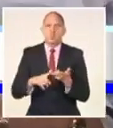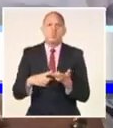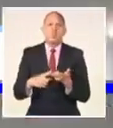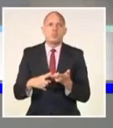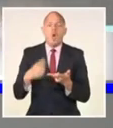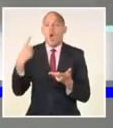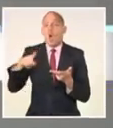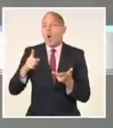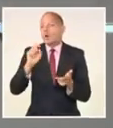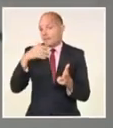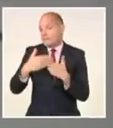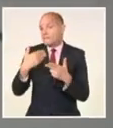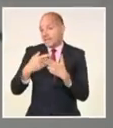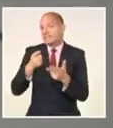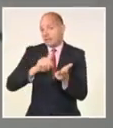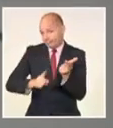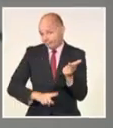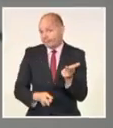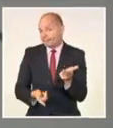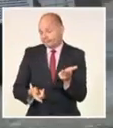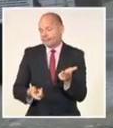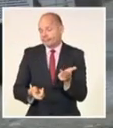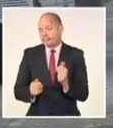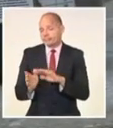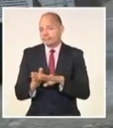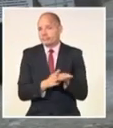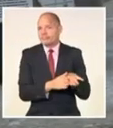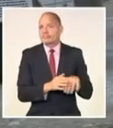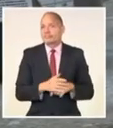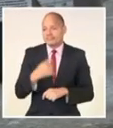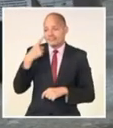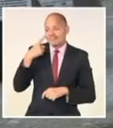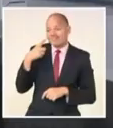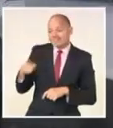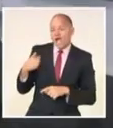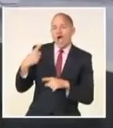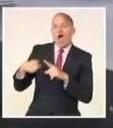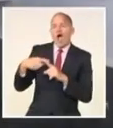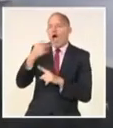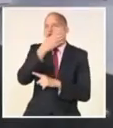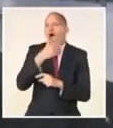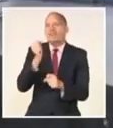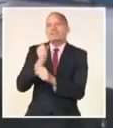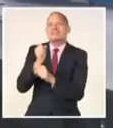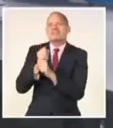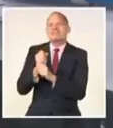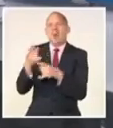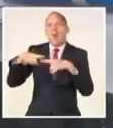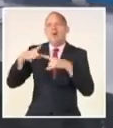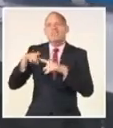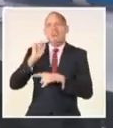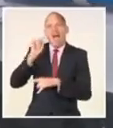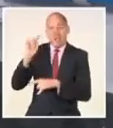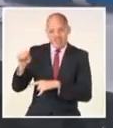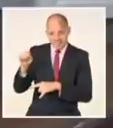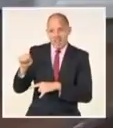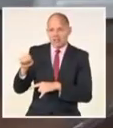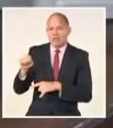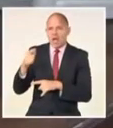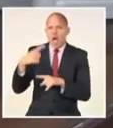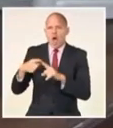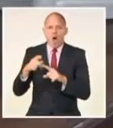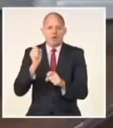empresa eléctrica. Jóvenes investigadores de la Universidad Central Marta Abreu, junto a especialistas de la